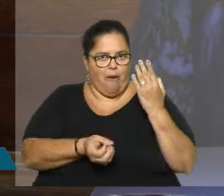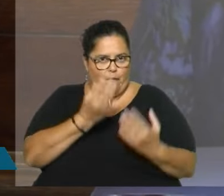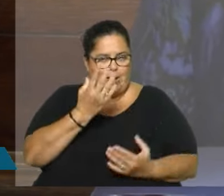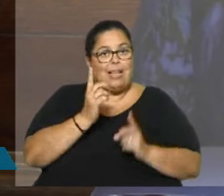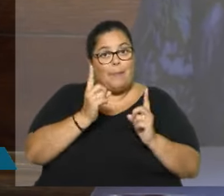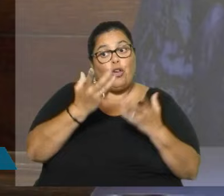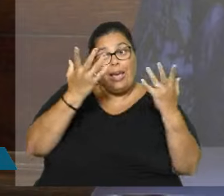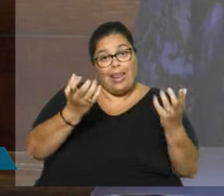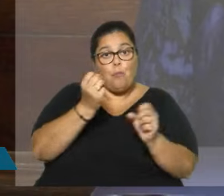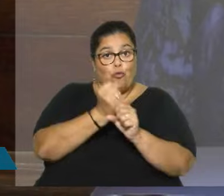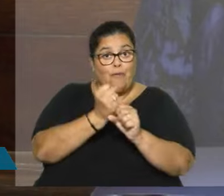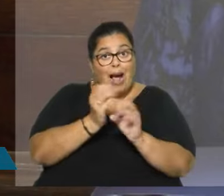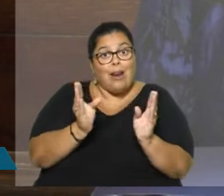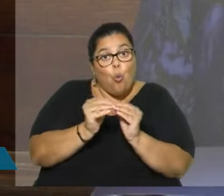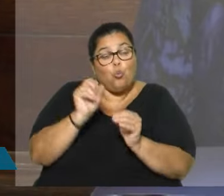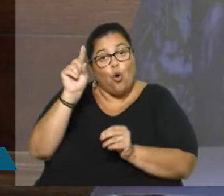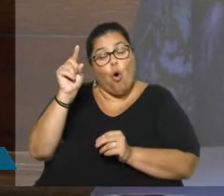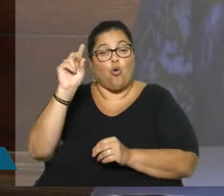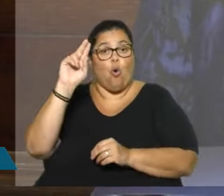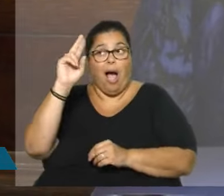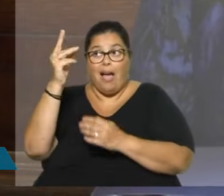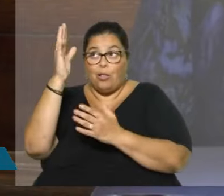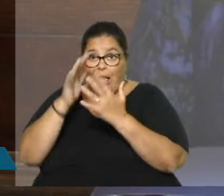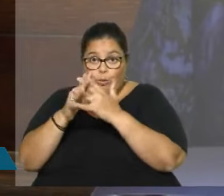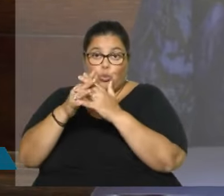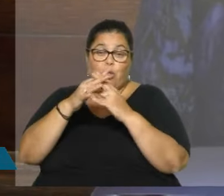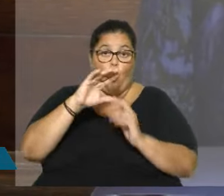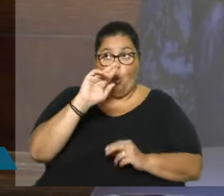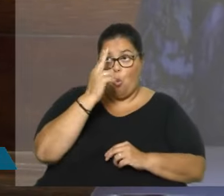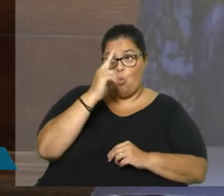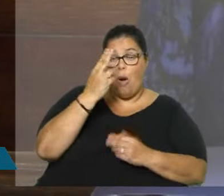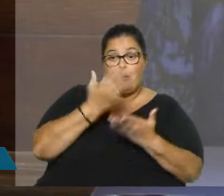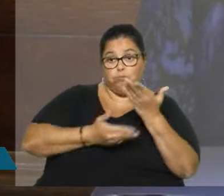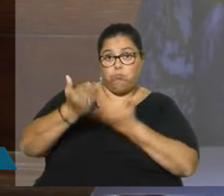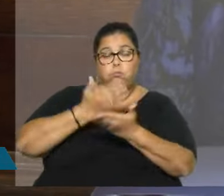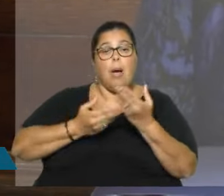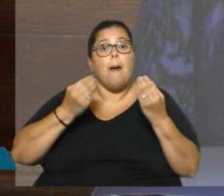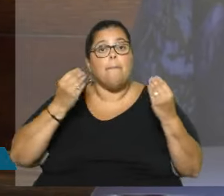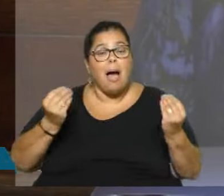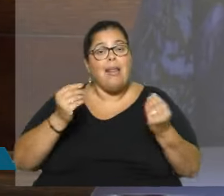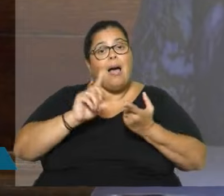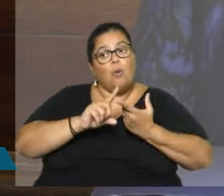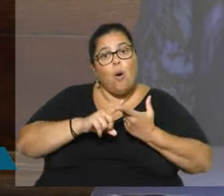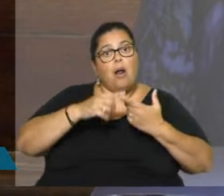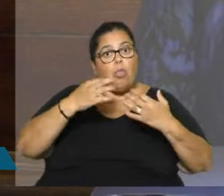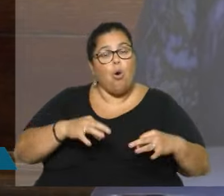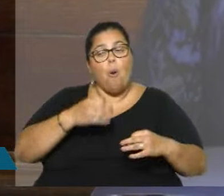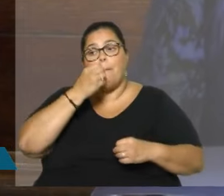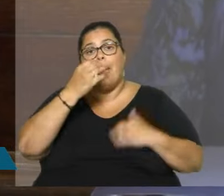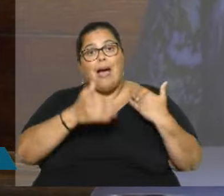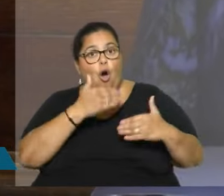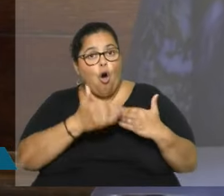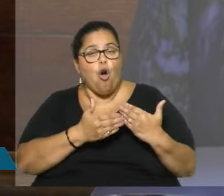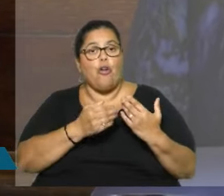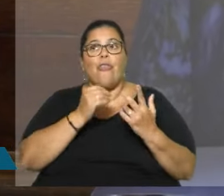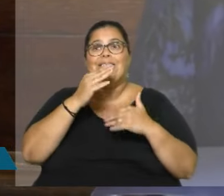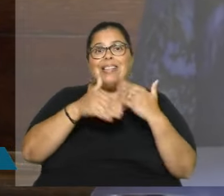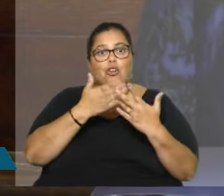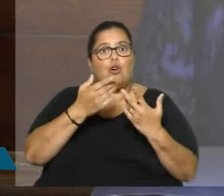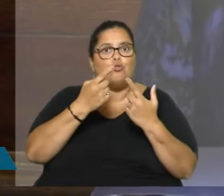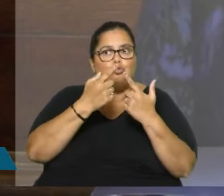trabajar con Uruguay en el ecosistema emprendedor y cuerpos regulatorios para promover las mejores prácticas y desarrollar